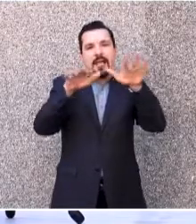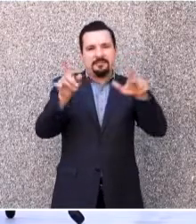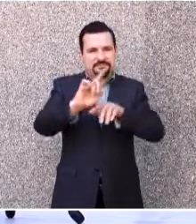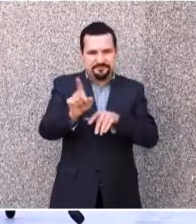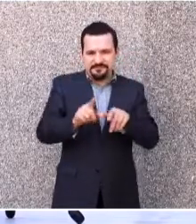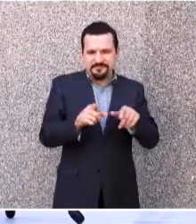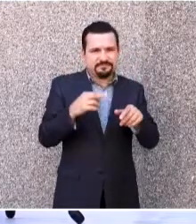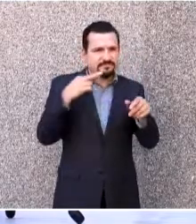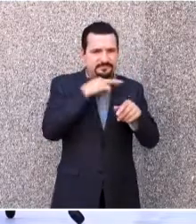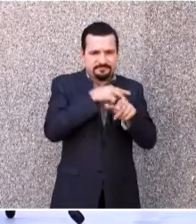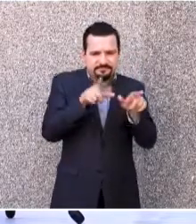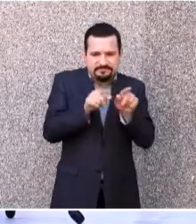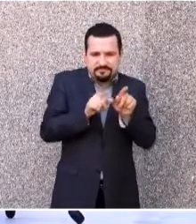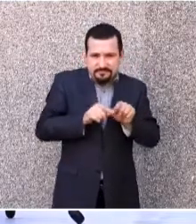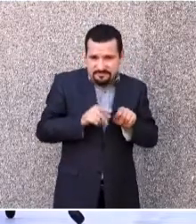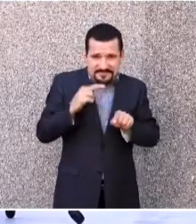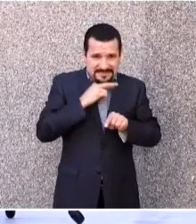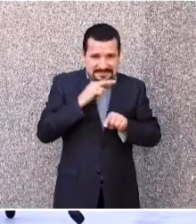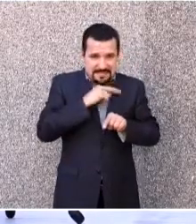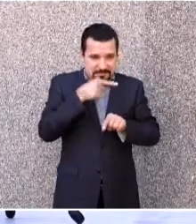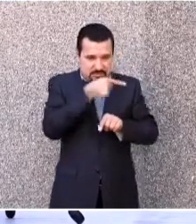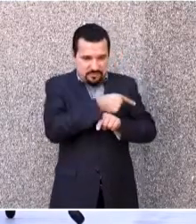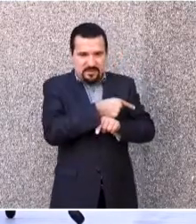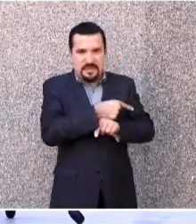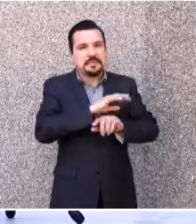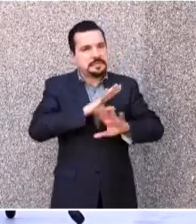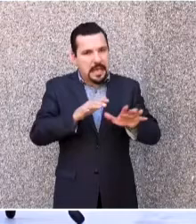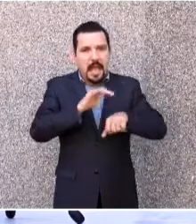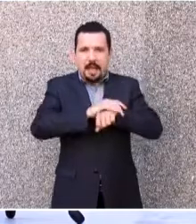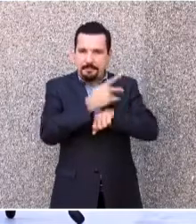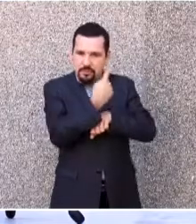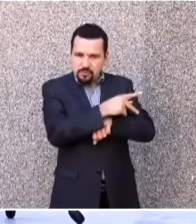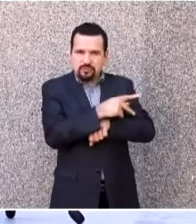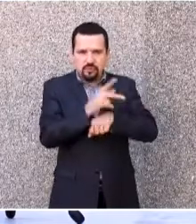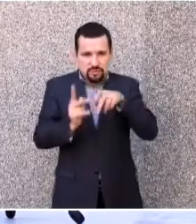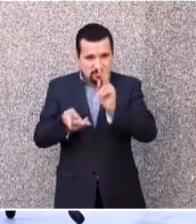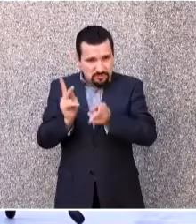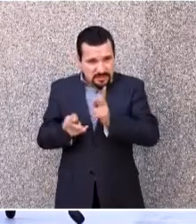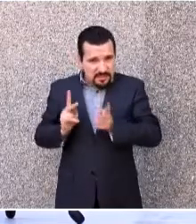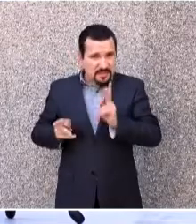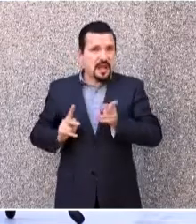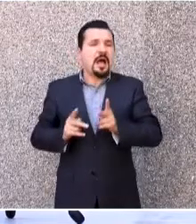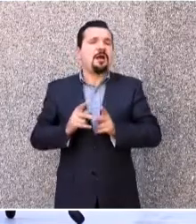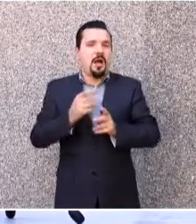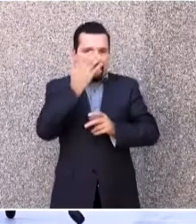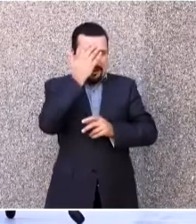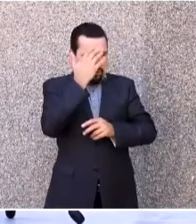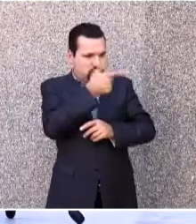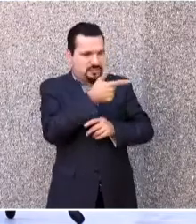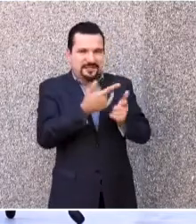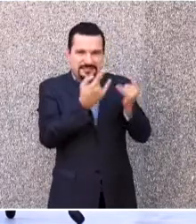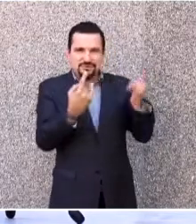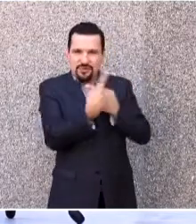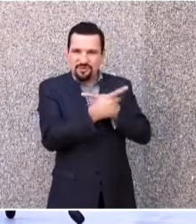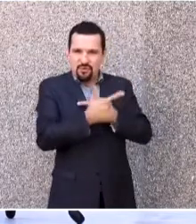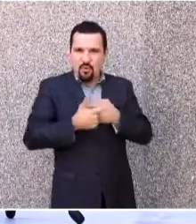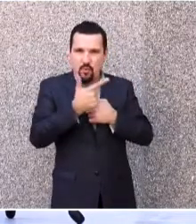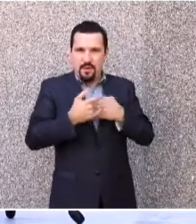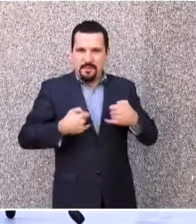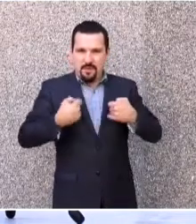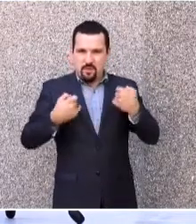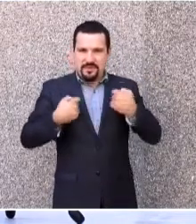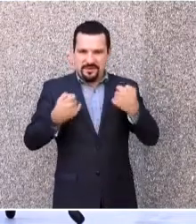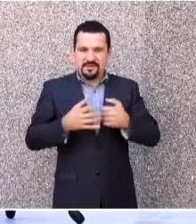los contactos los hemos tenido. Y yo sí, nomás para terminar, si me permiten